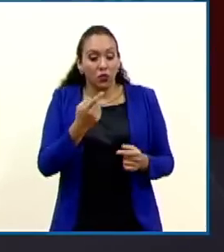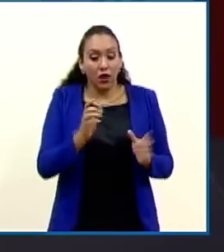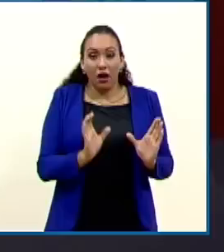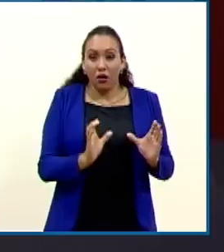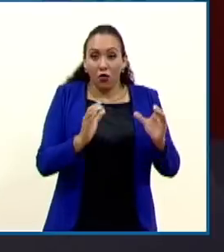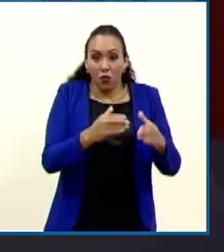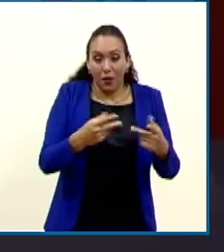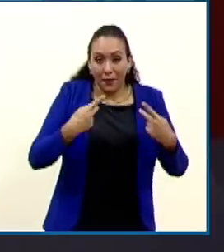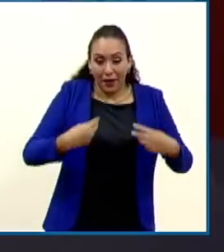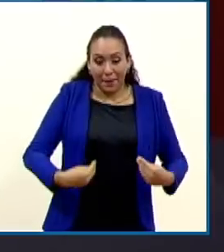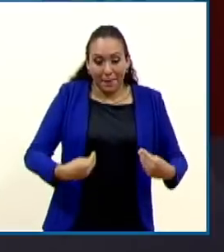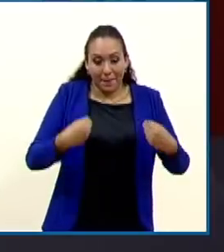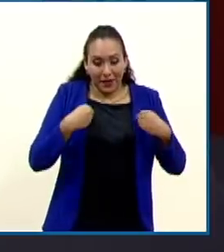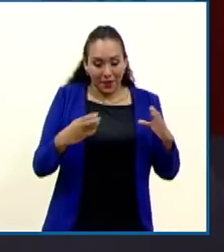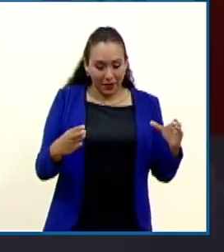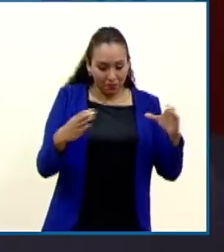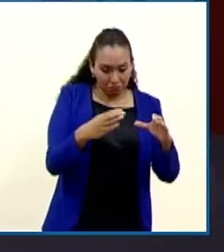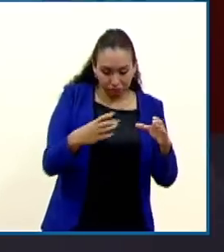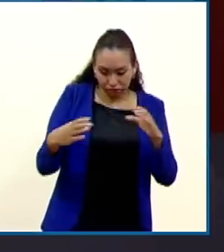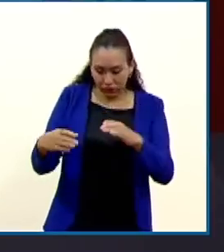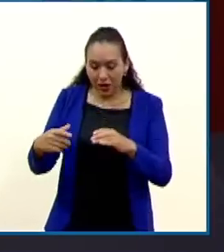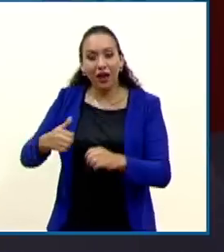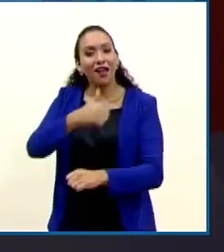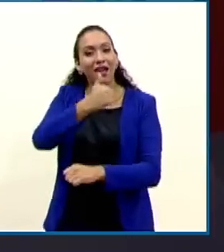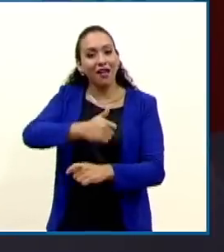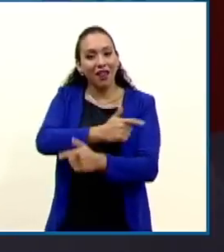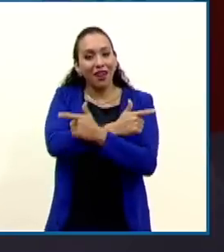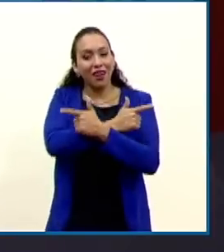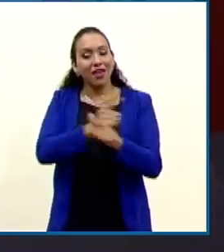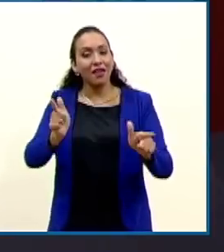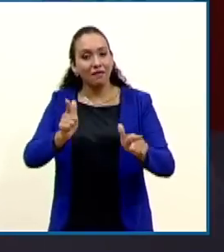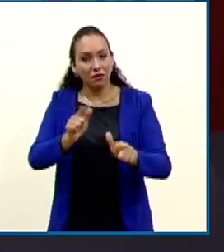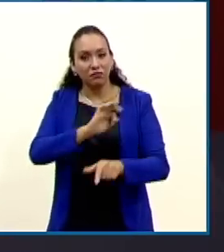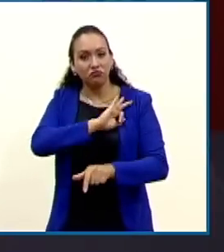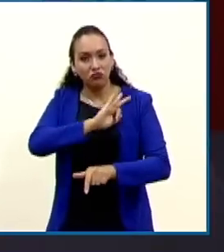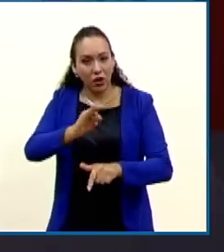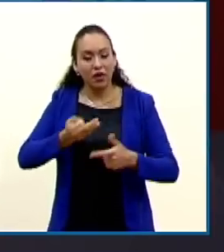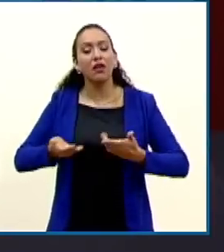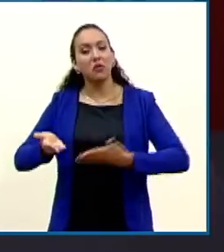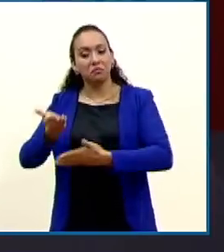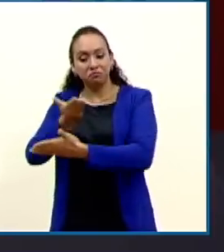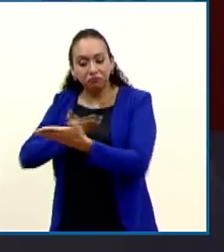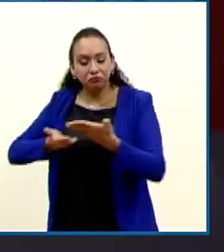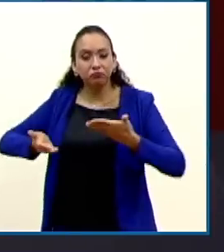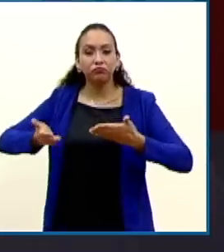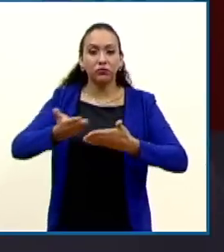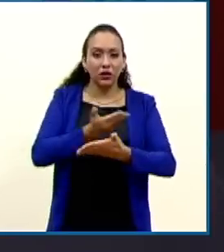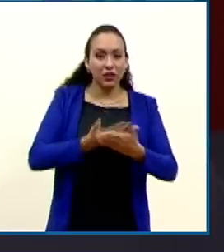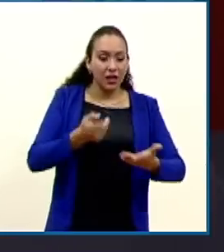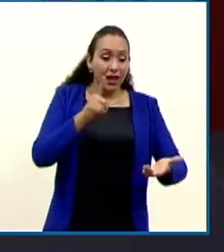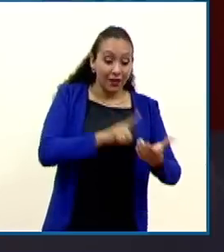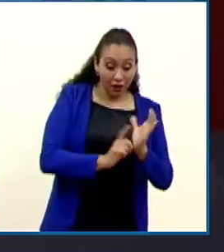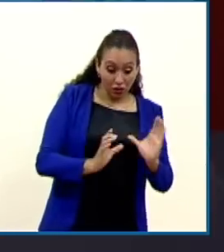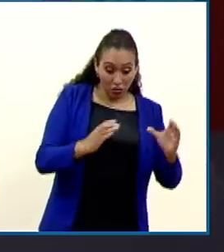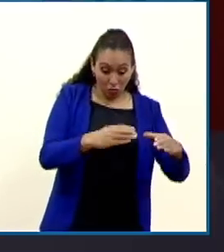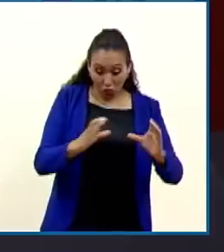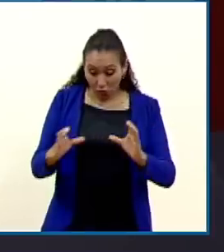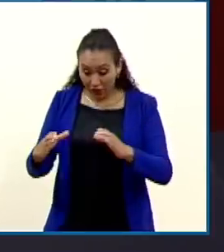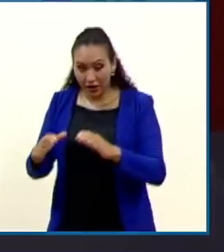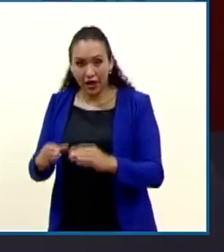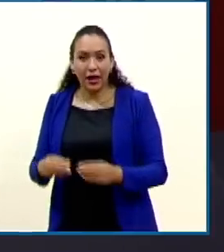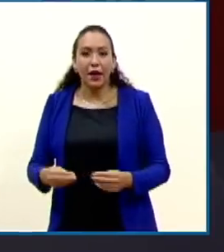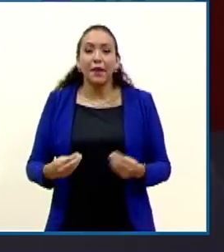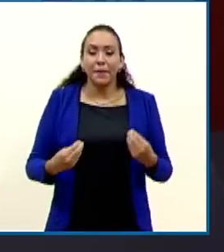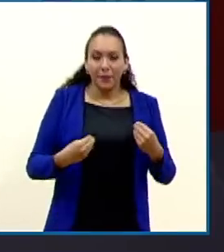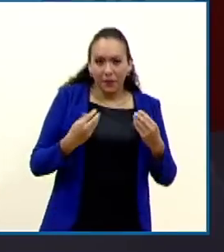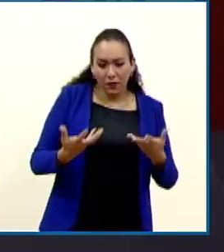ciudadanos en libertad, en donde conviven mayorías y minorías,